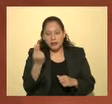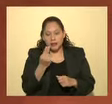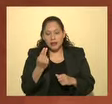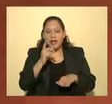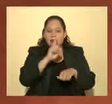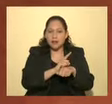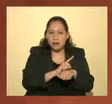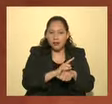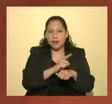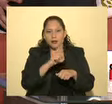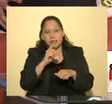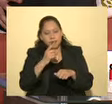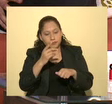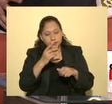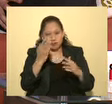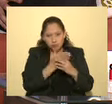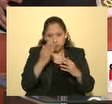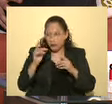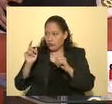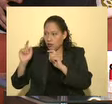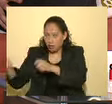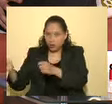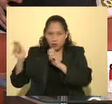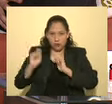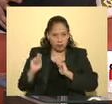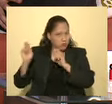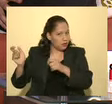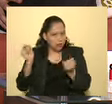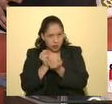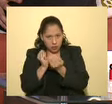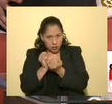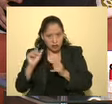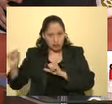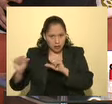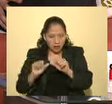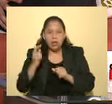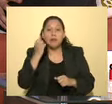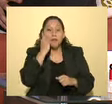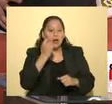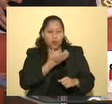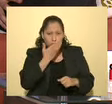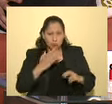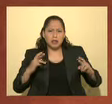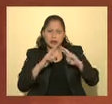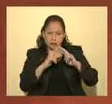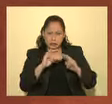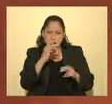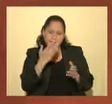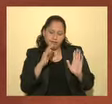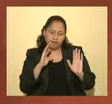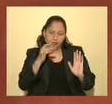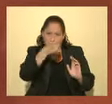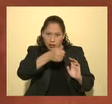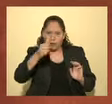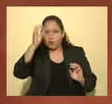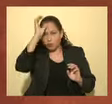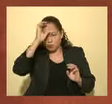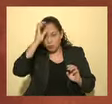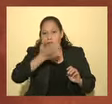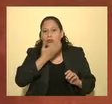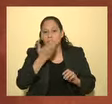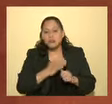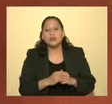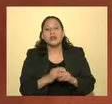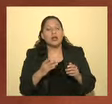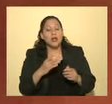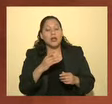días significativos. Aquí tiene mucho que ver tus costumbres y tus ideas religiosas, creencias, ¿no? Pero bueno, lo que pudiera ser el grueso de la población, ¿con